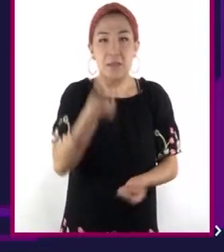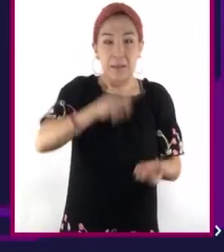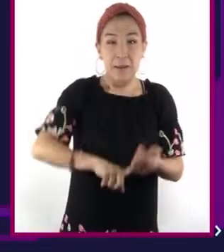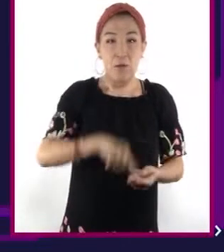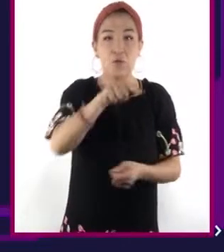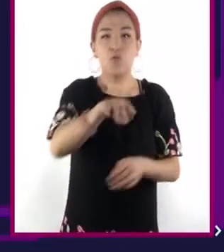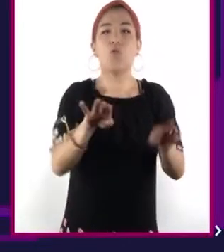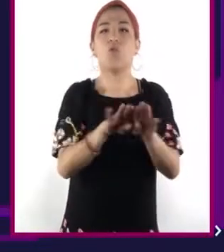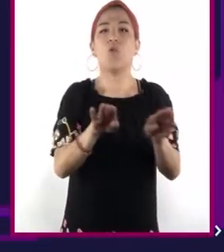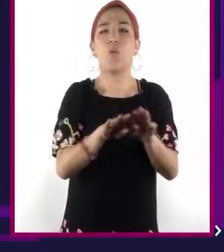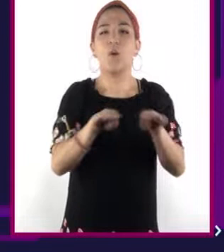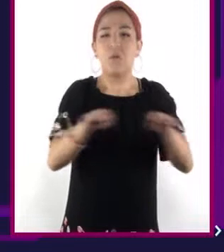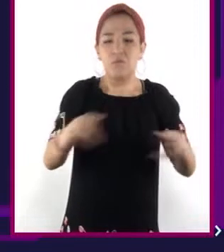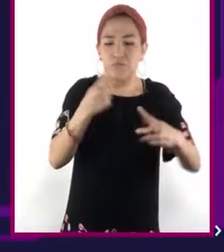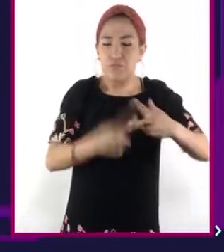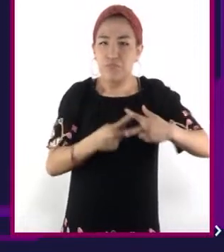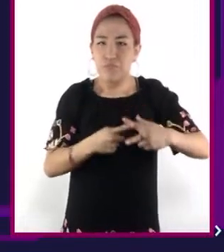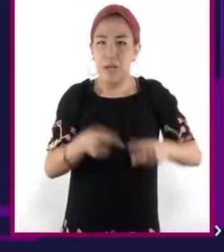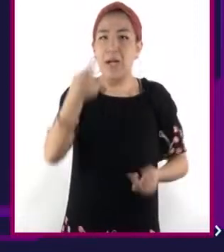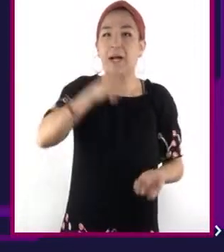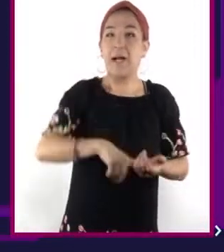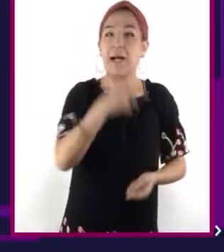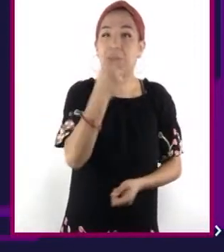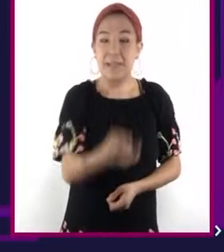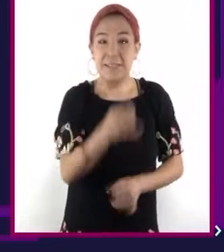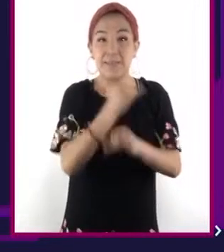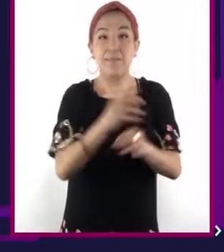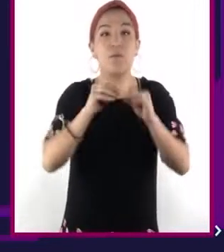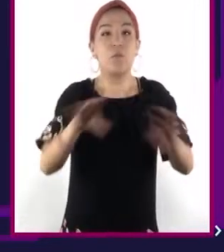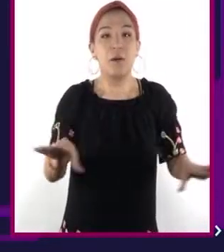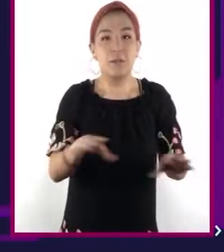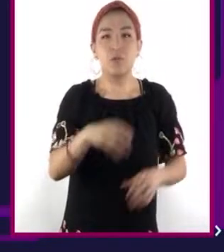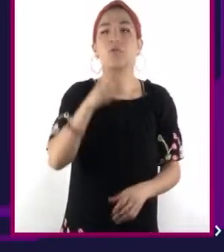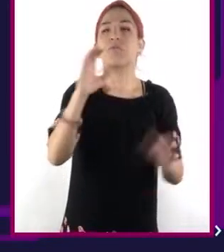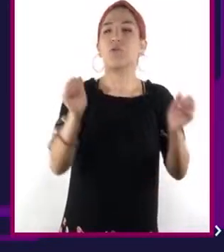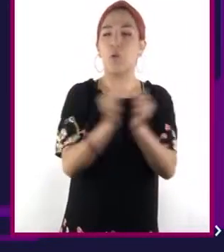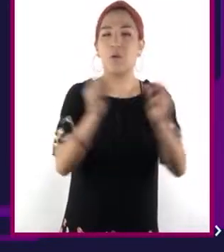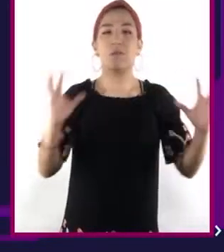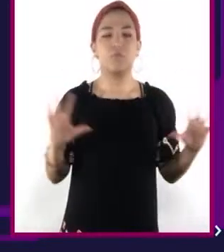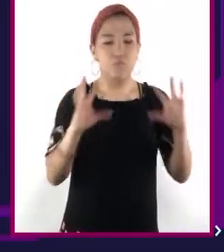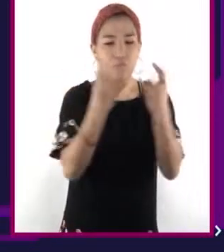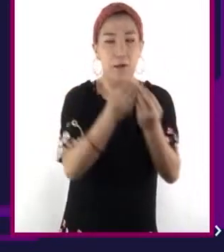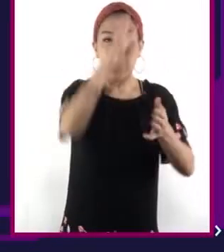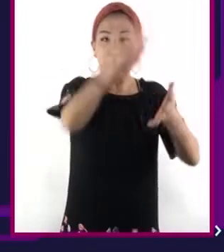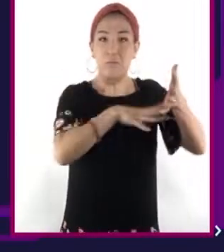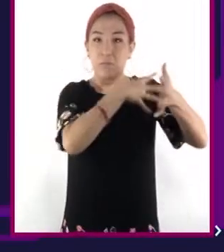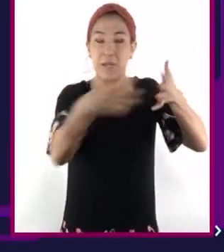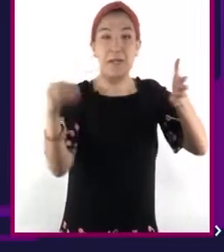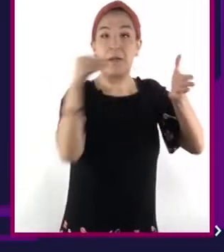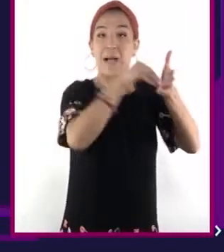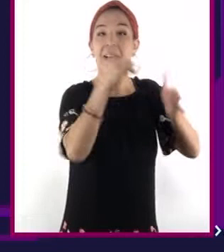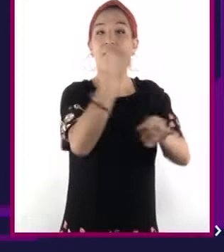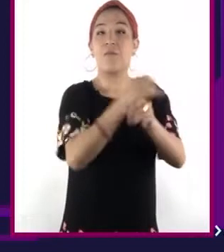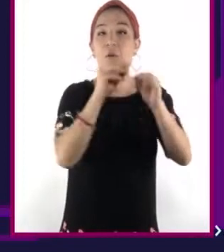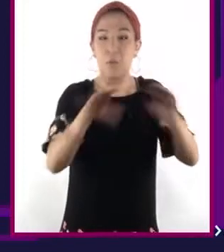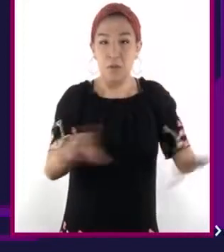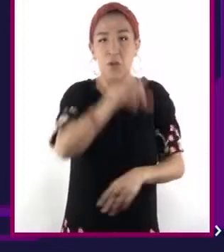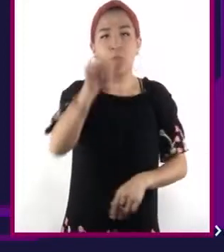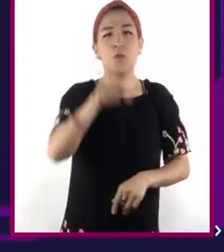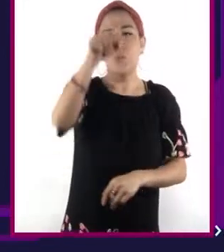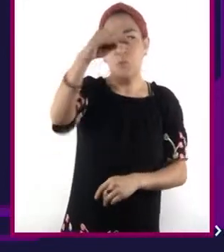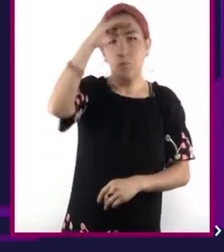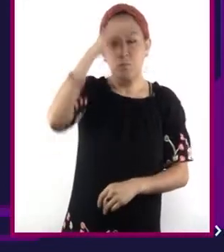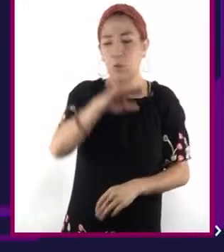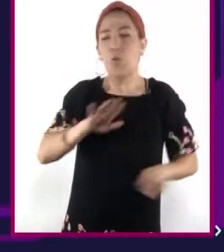tendencia central y el rango de un conjunto de datos y decidir cuál de ellos conviene más para